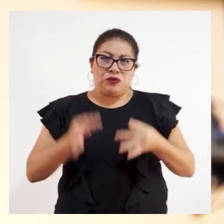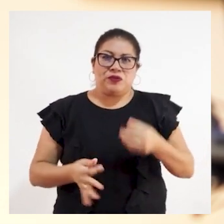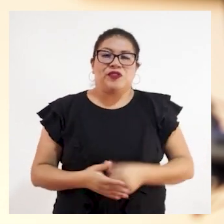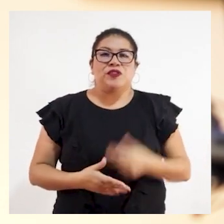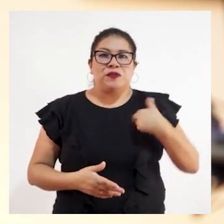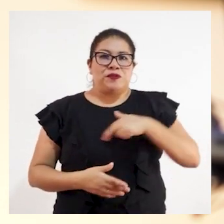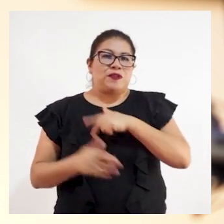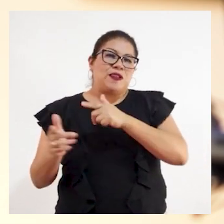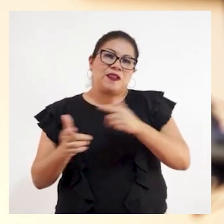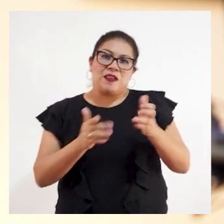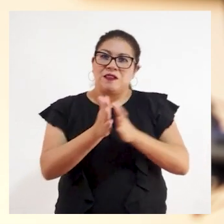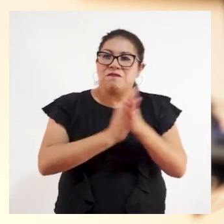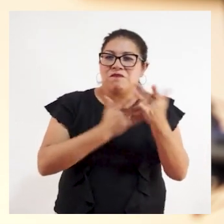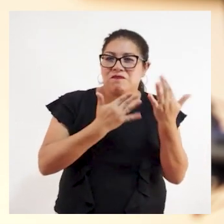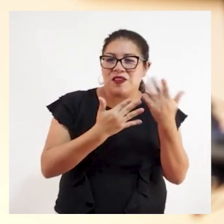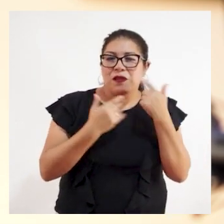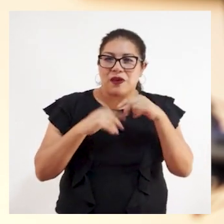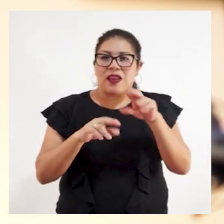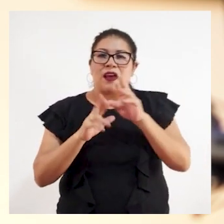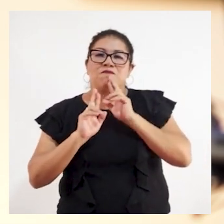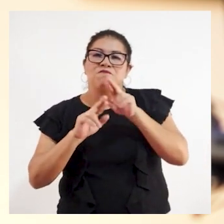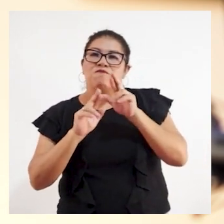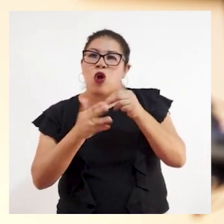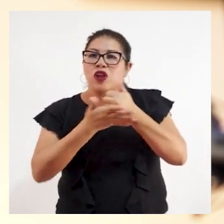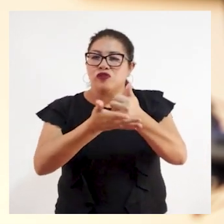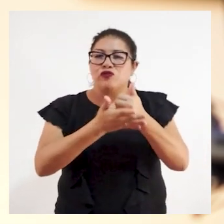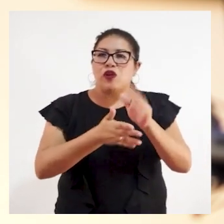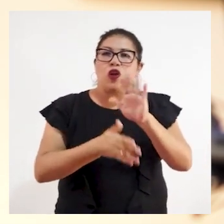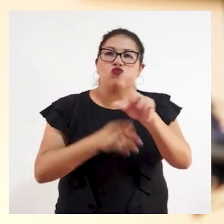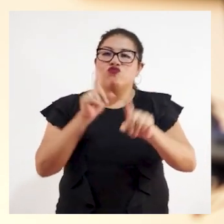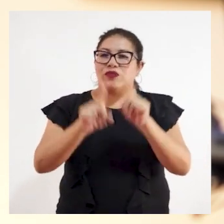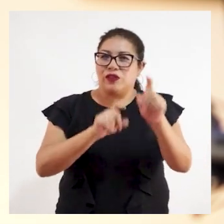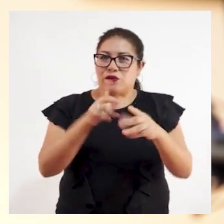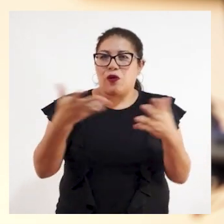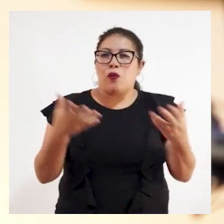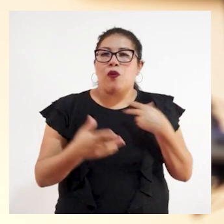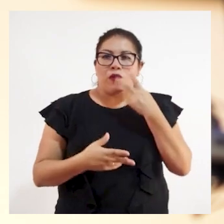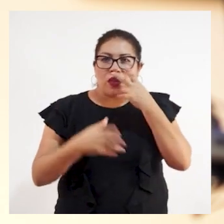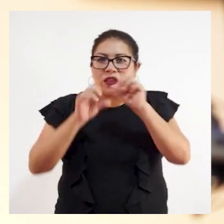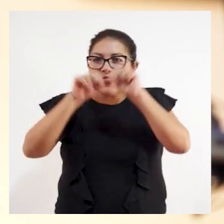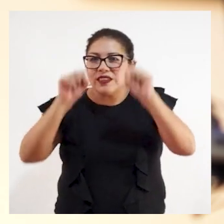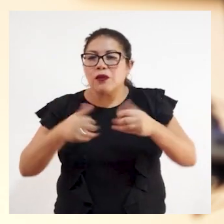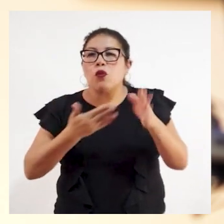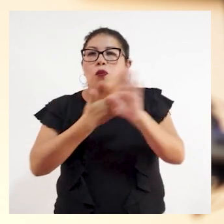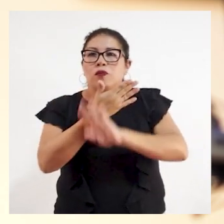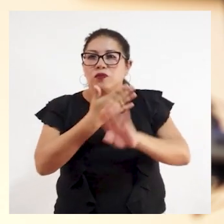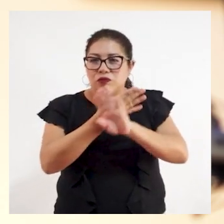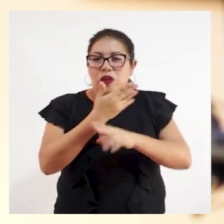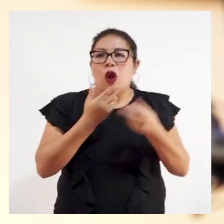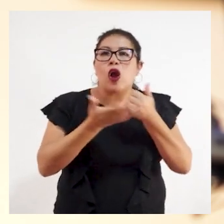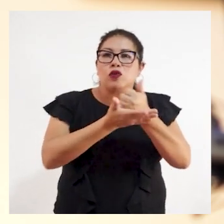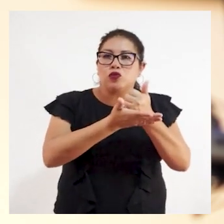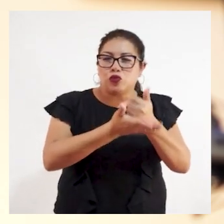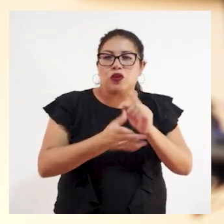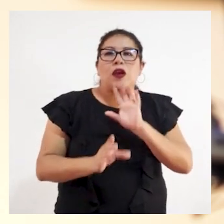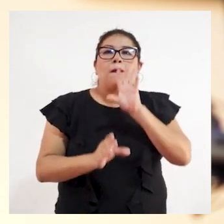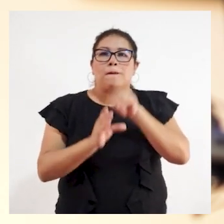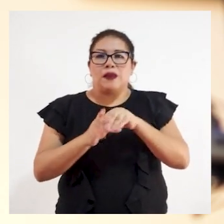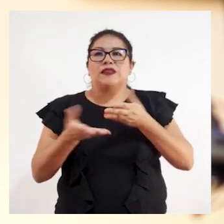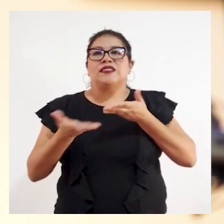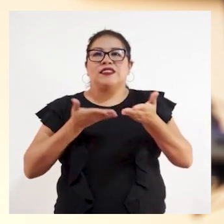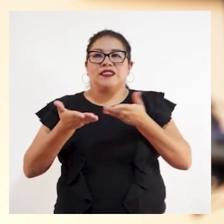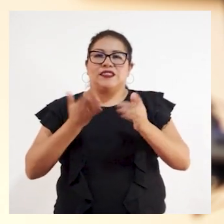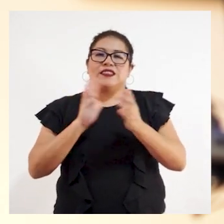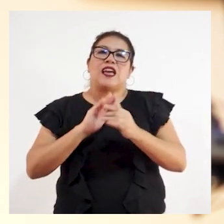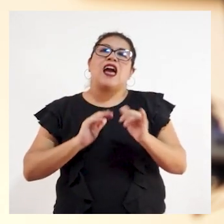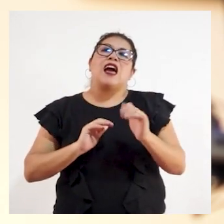estaremos llanos a atender todas sus consultas y también las detenciones, porque vemos el sistema de apoyos y salvaguardias también como parte